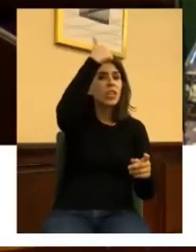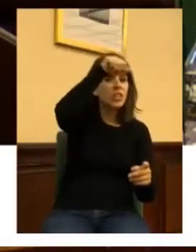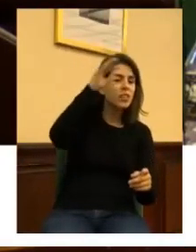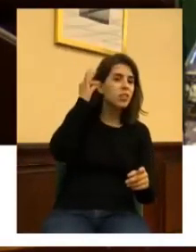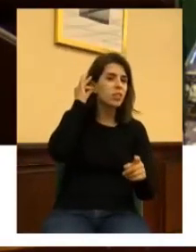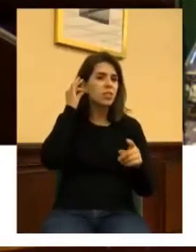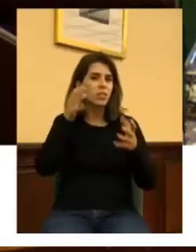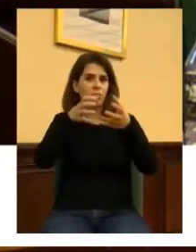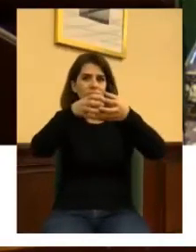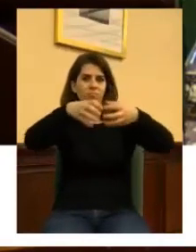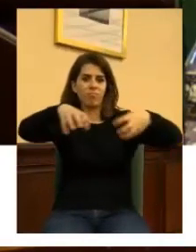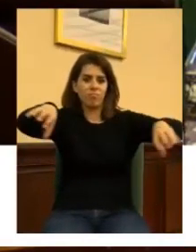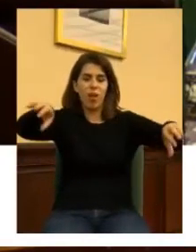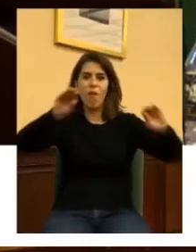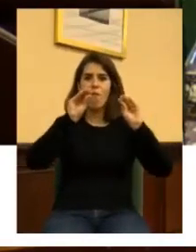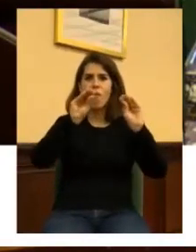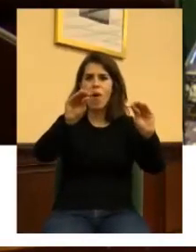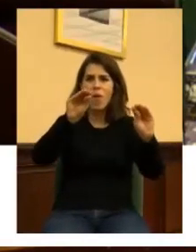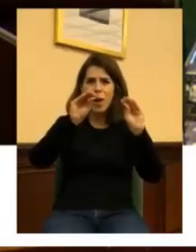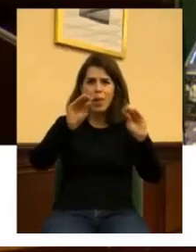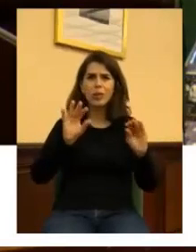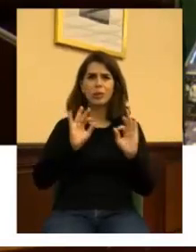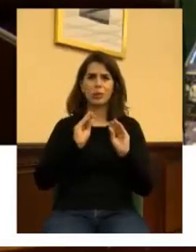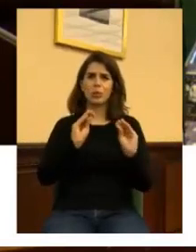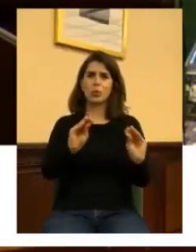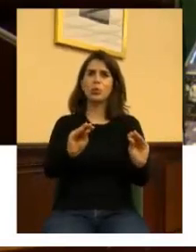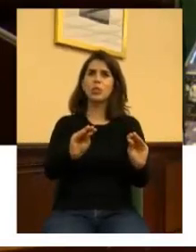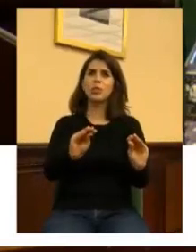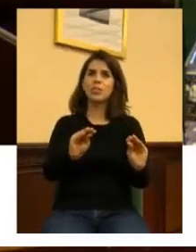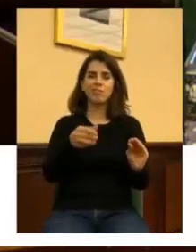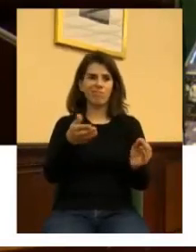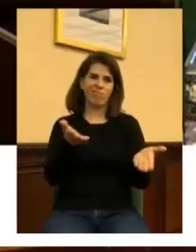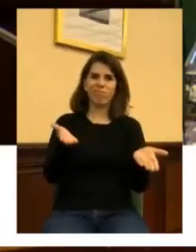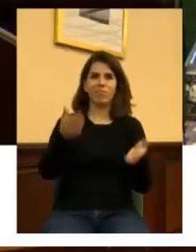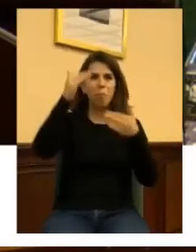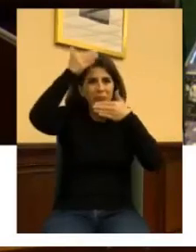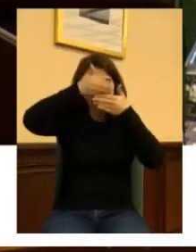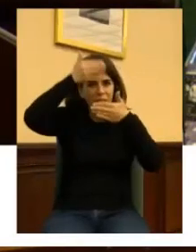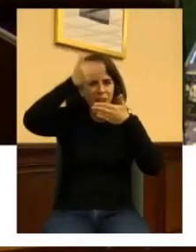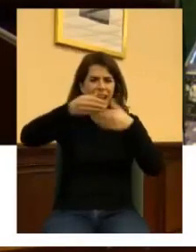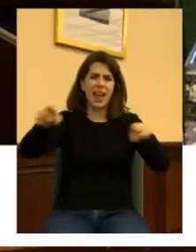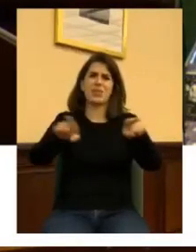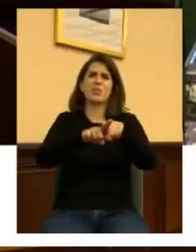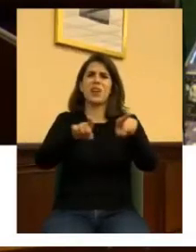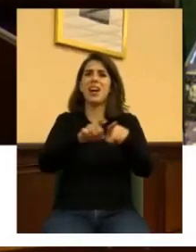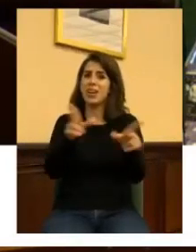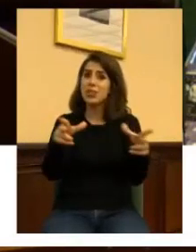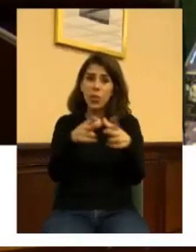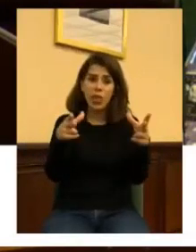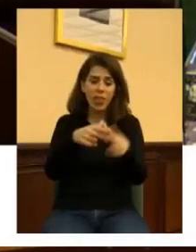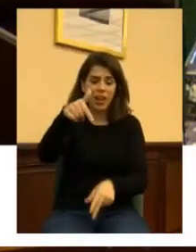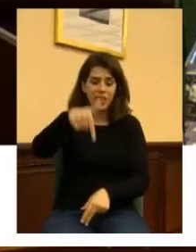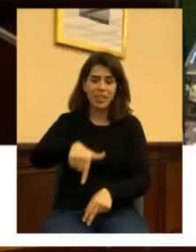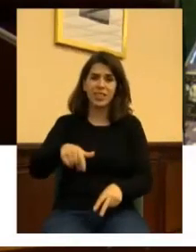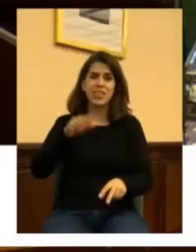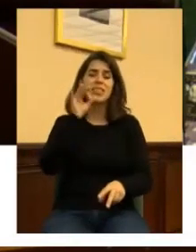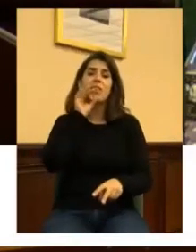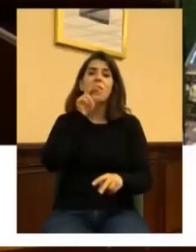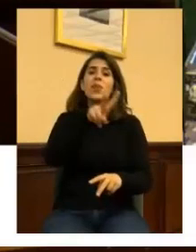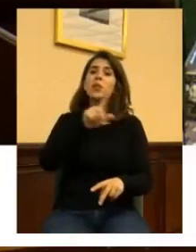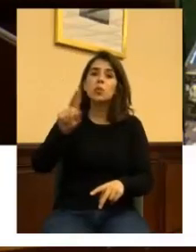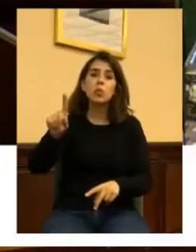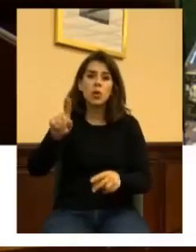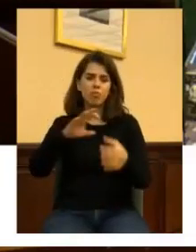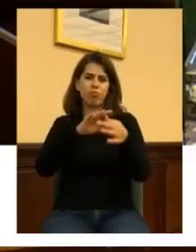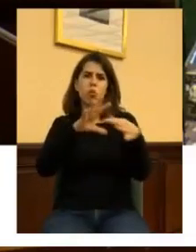niños en su proceso de formación académica, aparte de ser medieval, impropia de una sociedad del siglo XXI, no